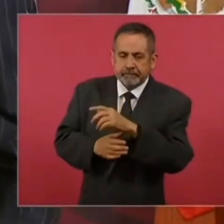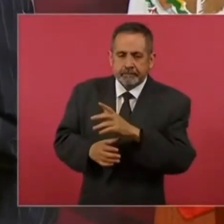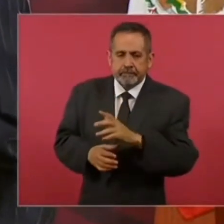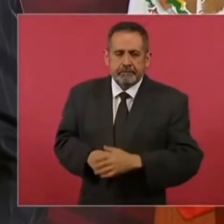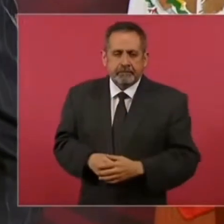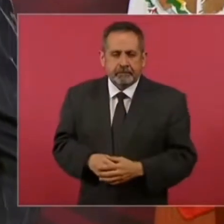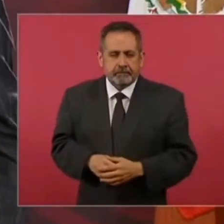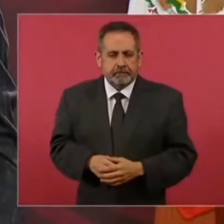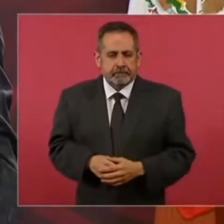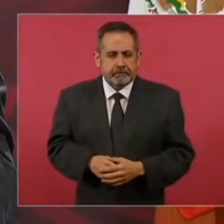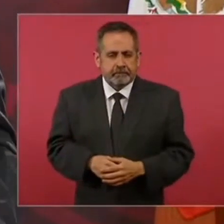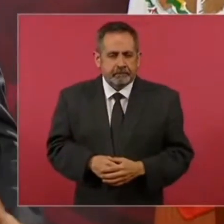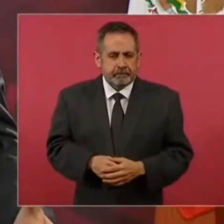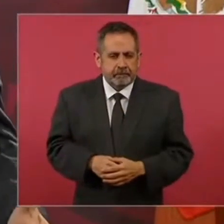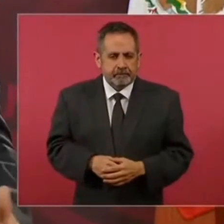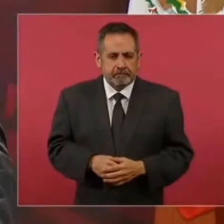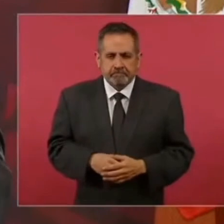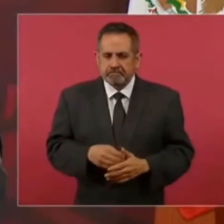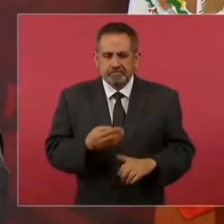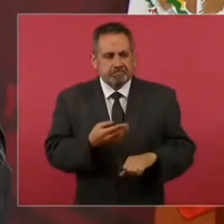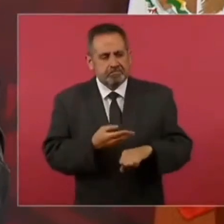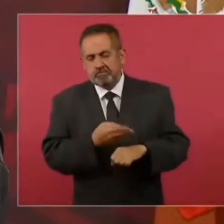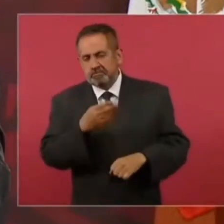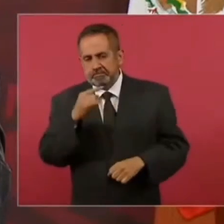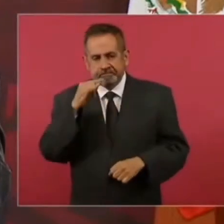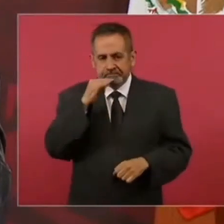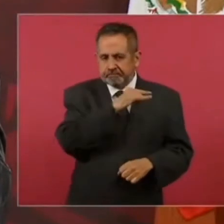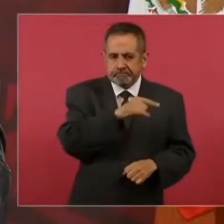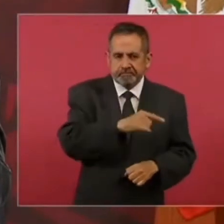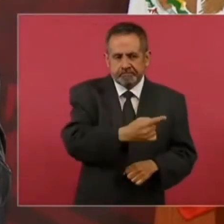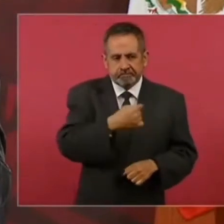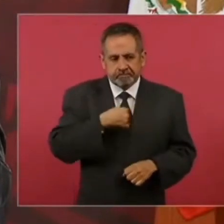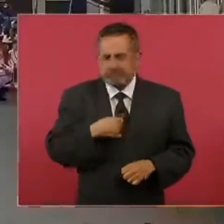de manera muy hipócrita.